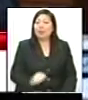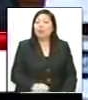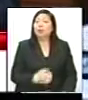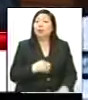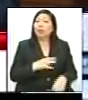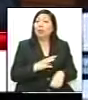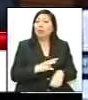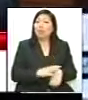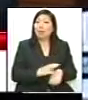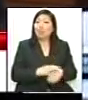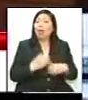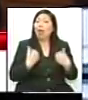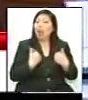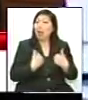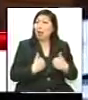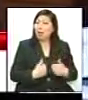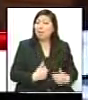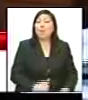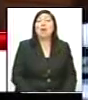doctor, de abogado,